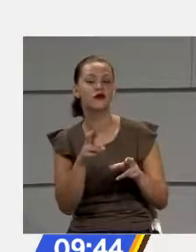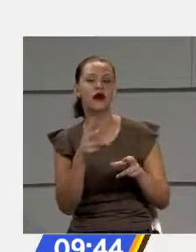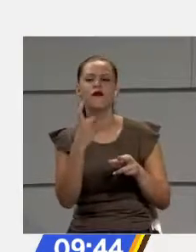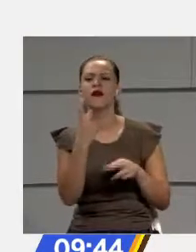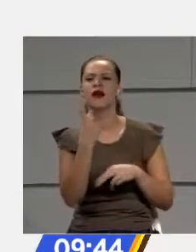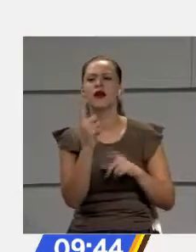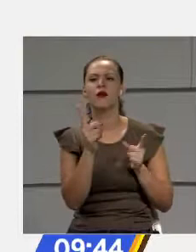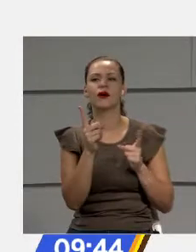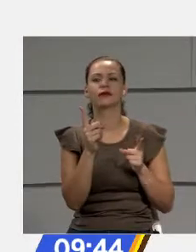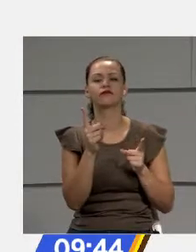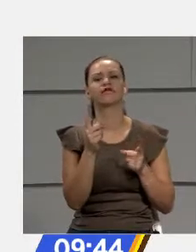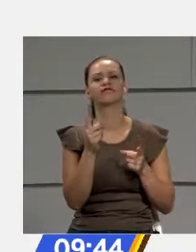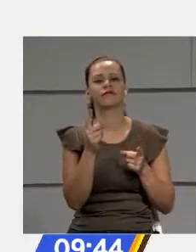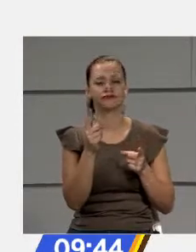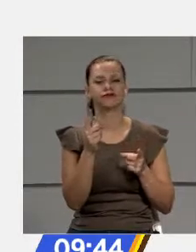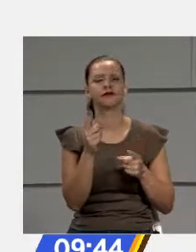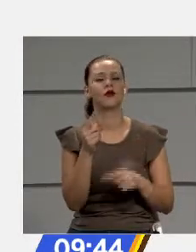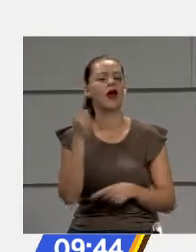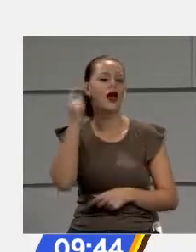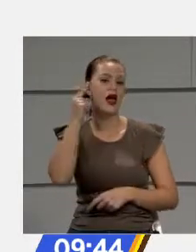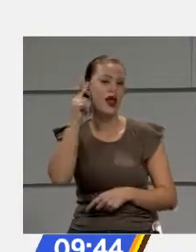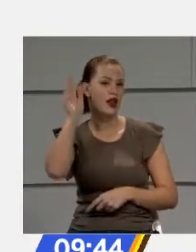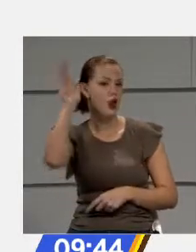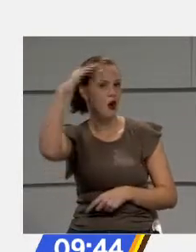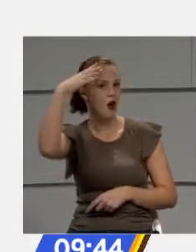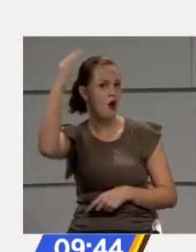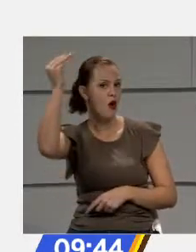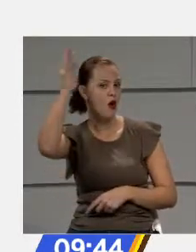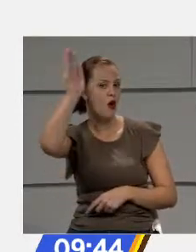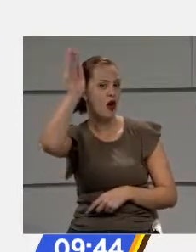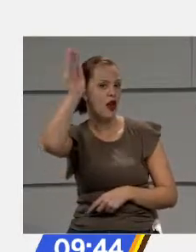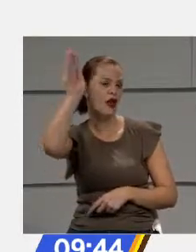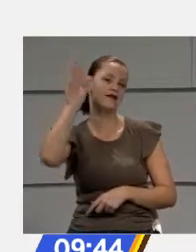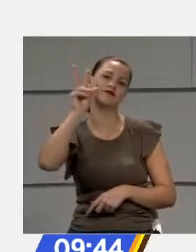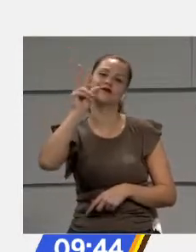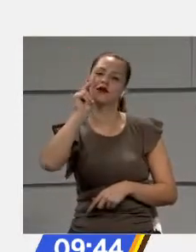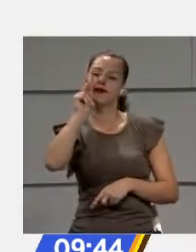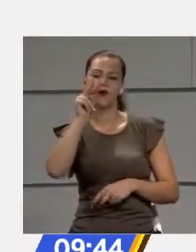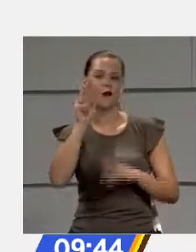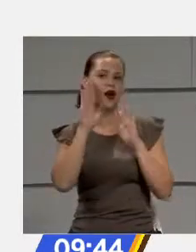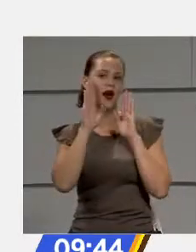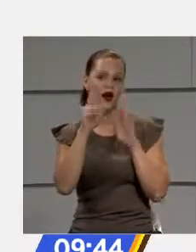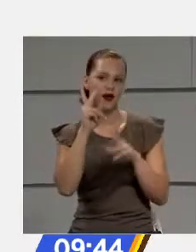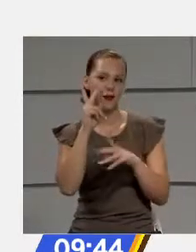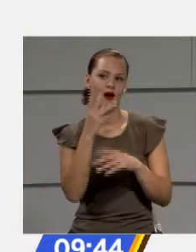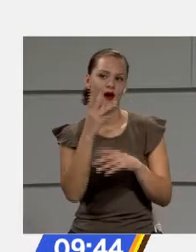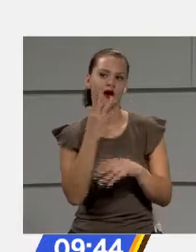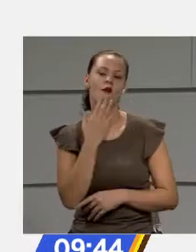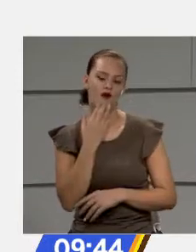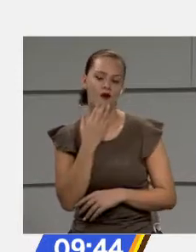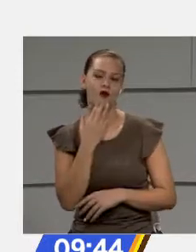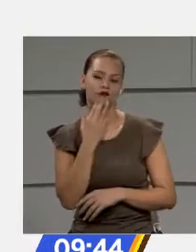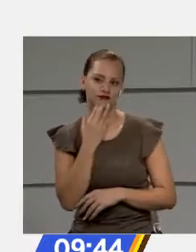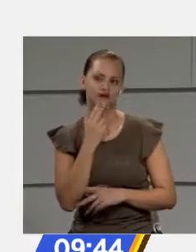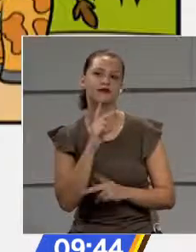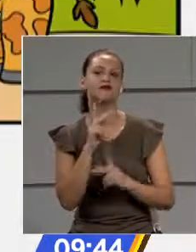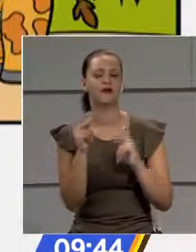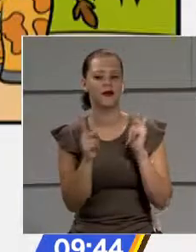faltaba? ¡Ay, la oreja! ¿Qué tenía? No le puse atención para que a la lo vea la diferencia. Ok, perfecto. Muy